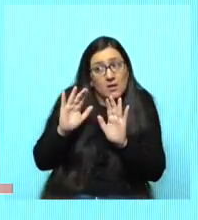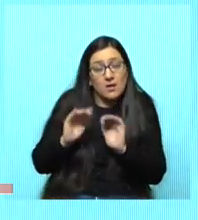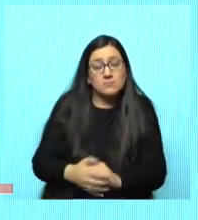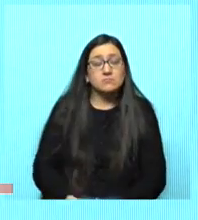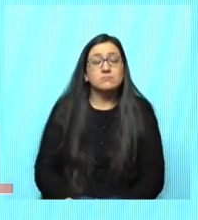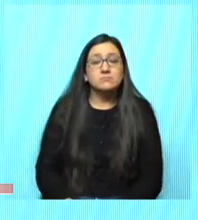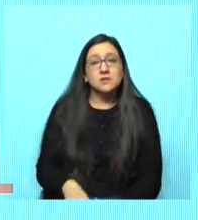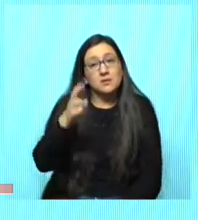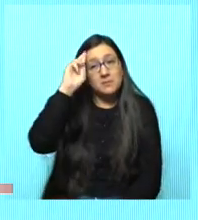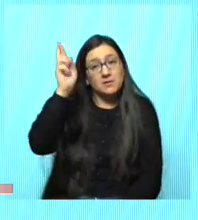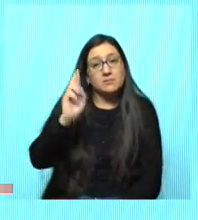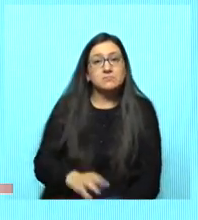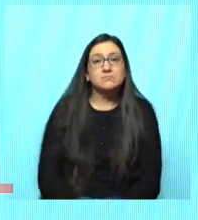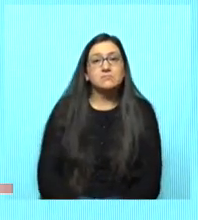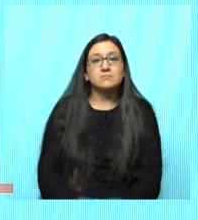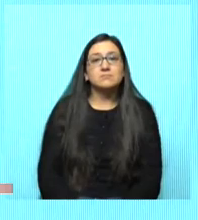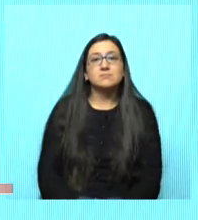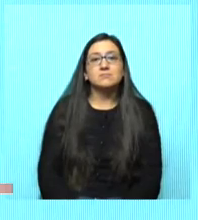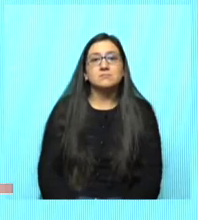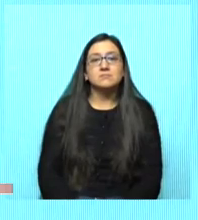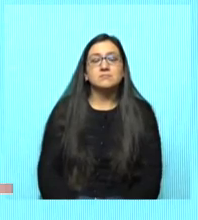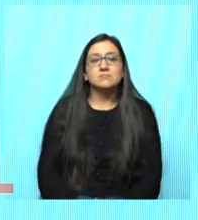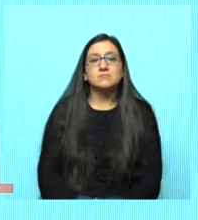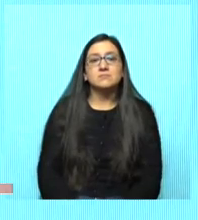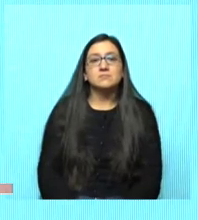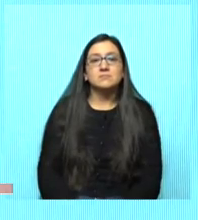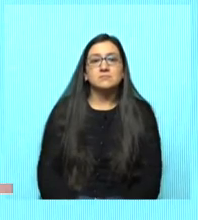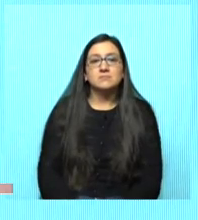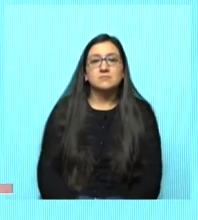¿no? Sí, claro. Pero sí. Tranqui. Se pierde la vacuna. Claro.